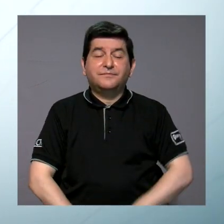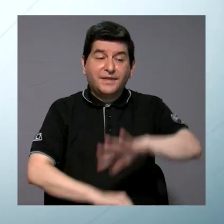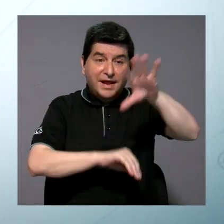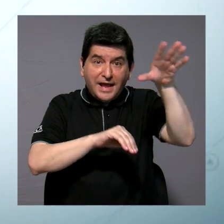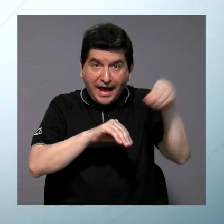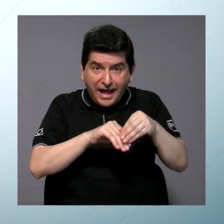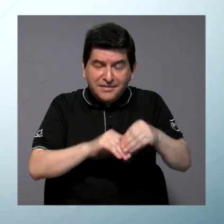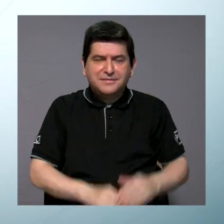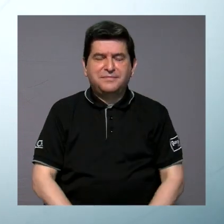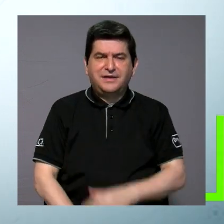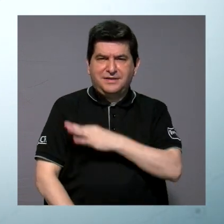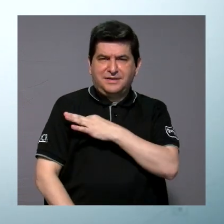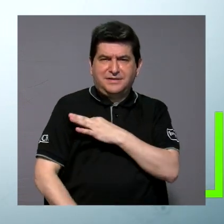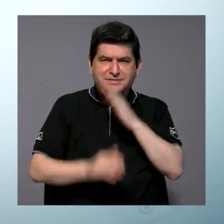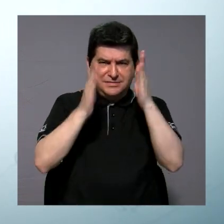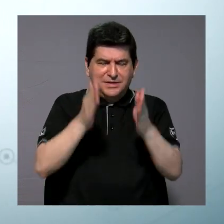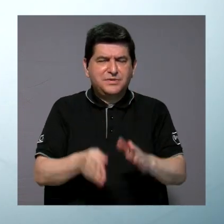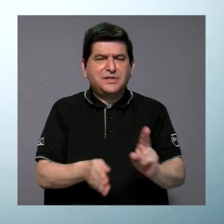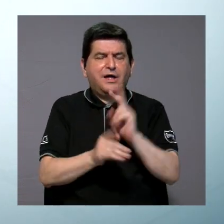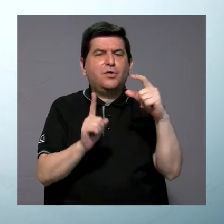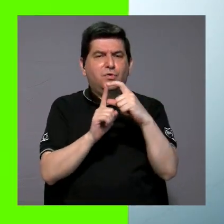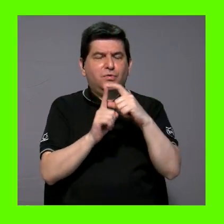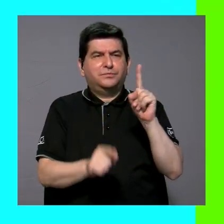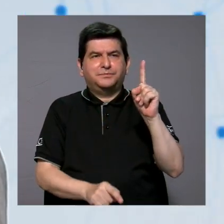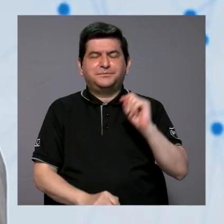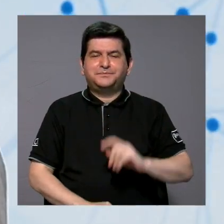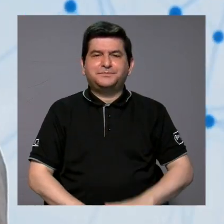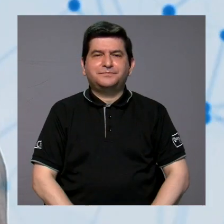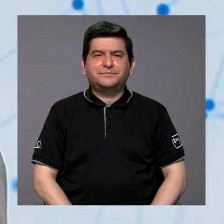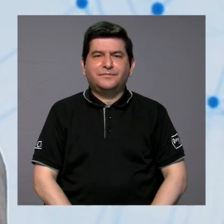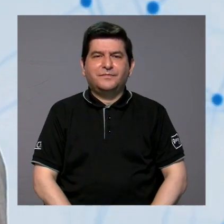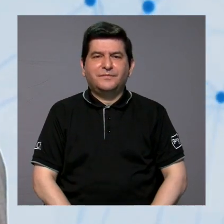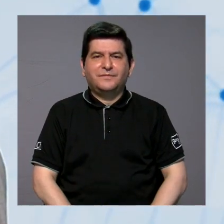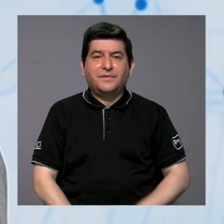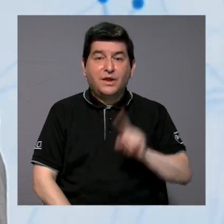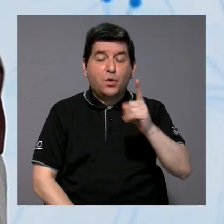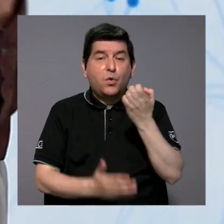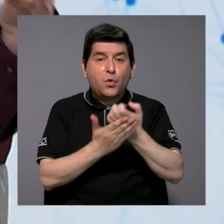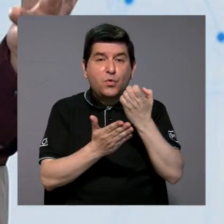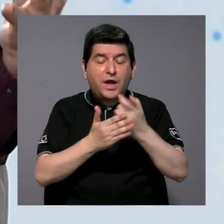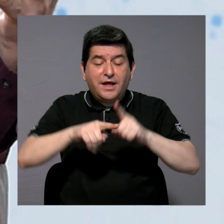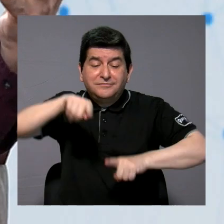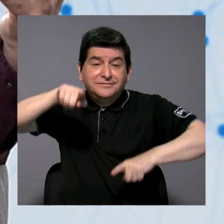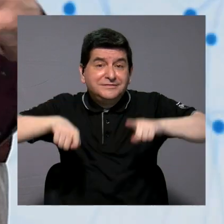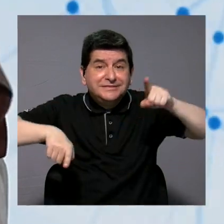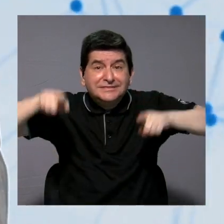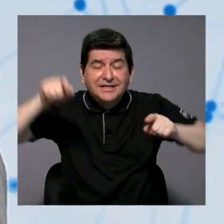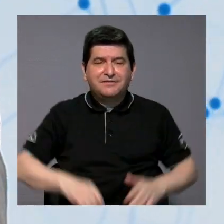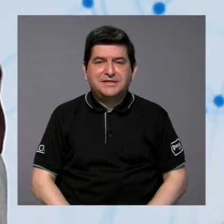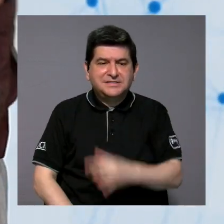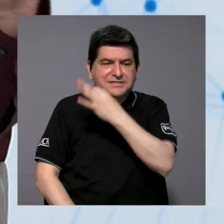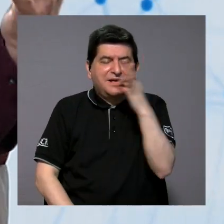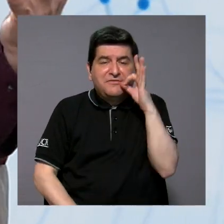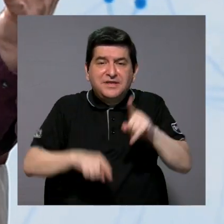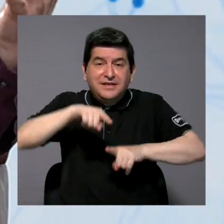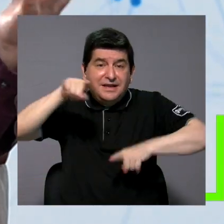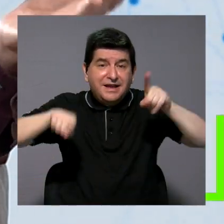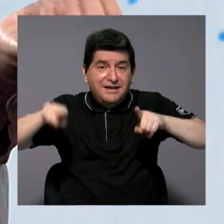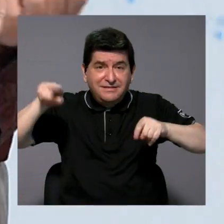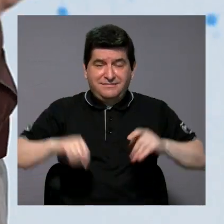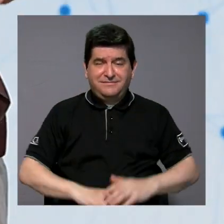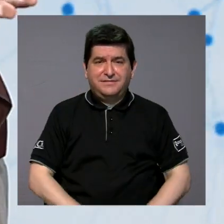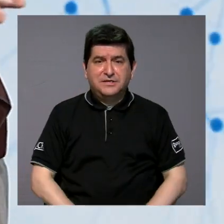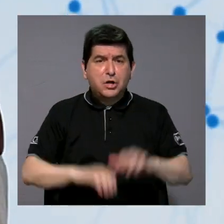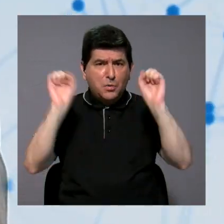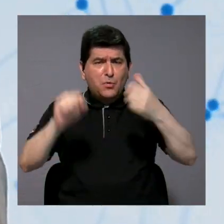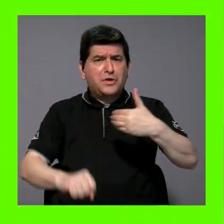Además, nuestro invitado también usó este término. Entonces, en una economía diversificada, en una finca diversificada,